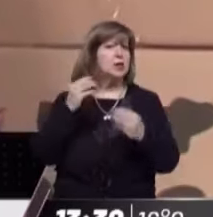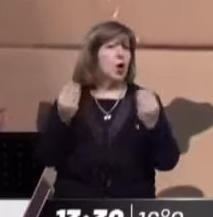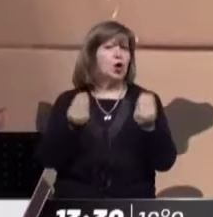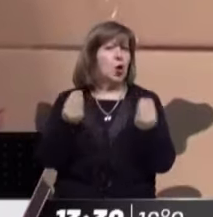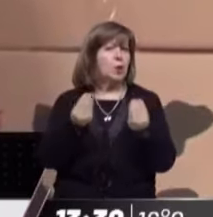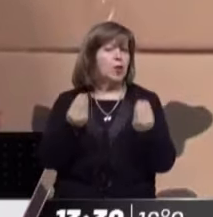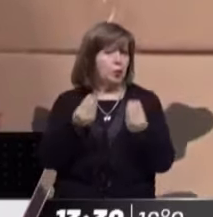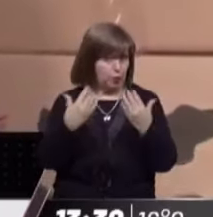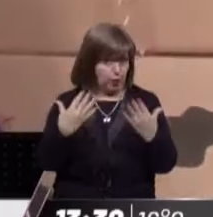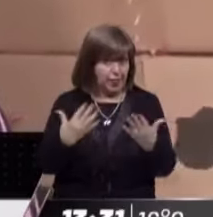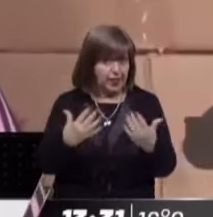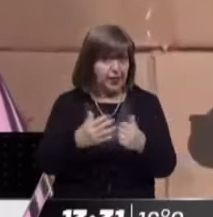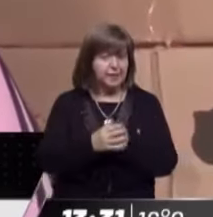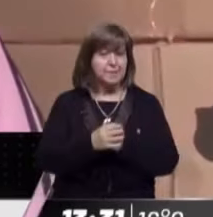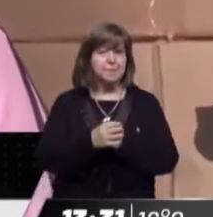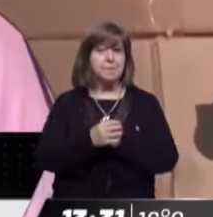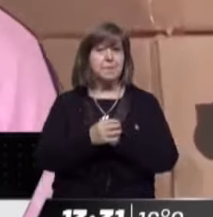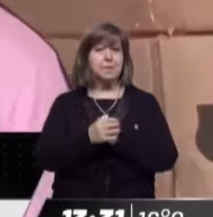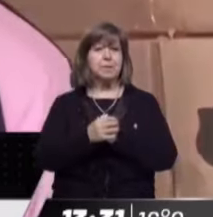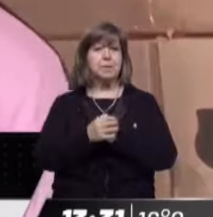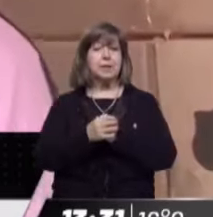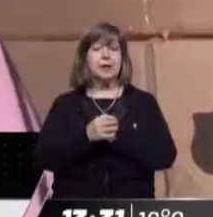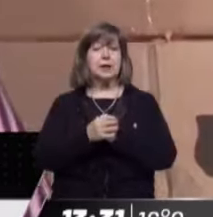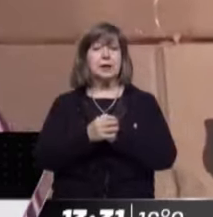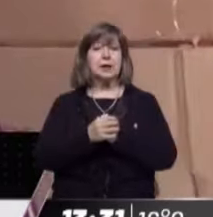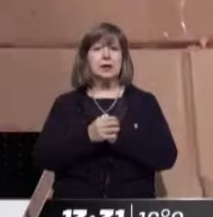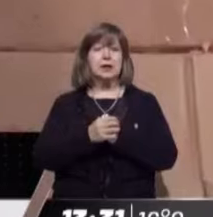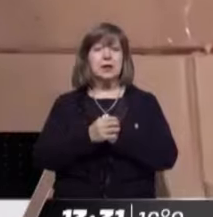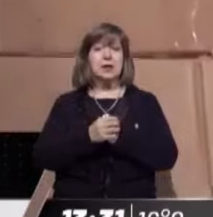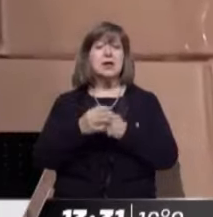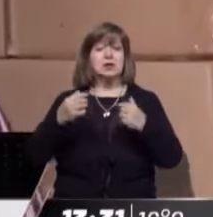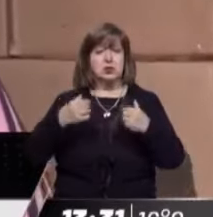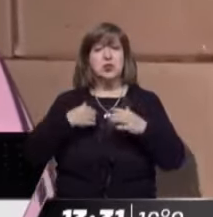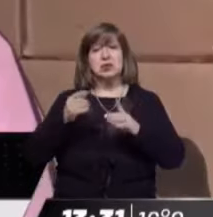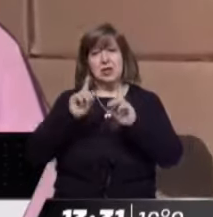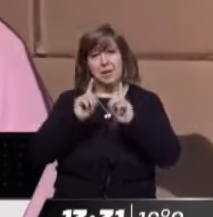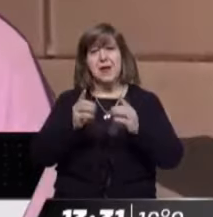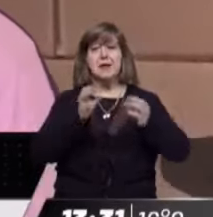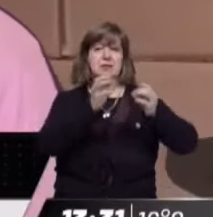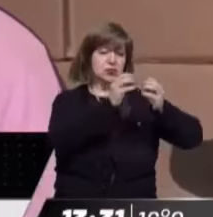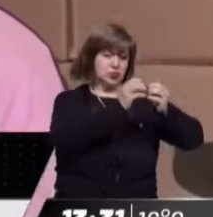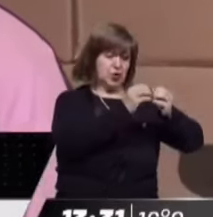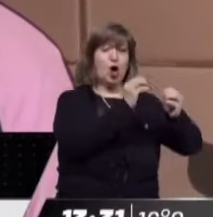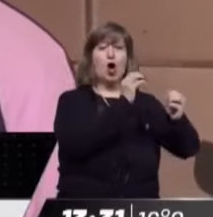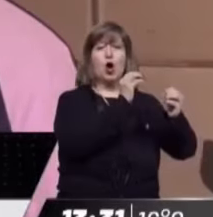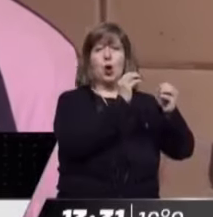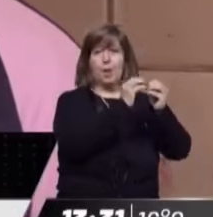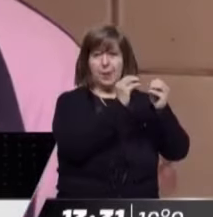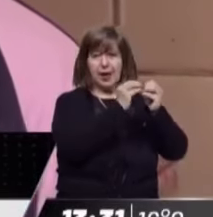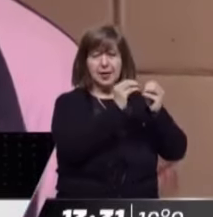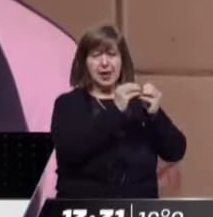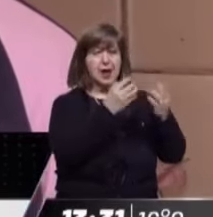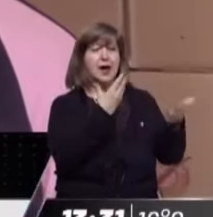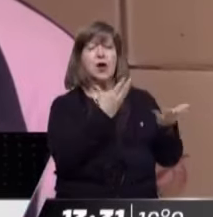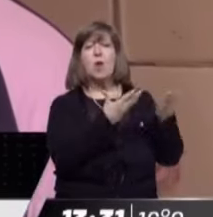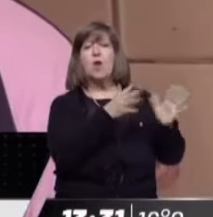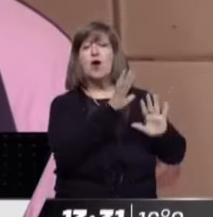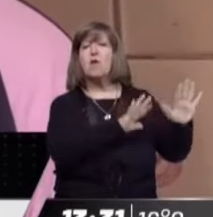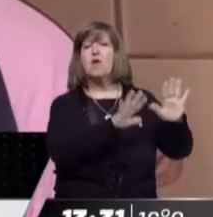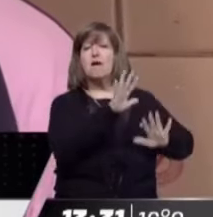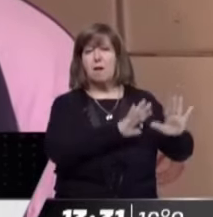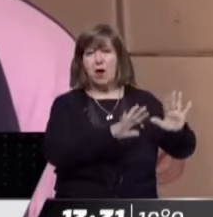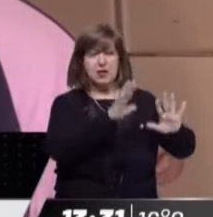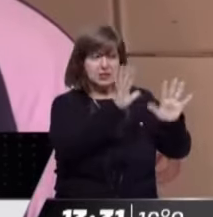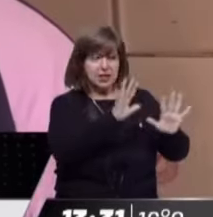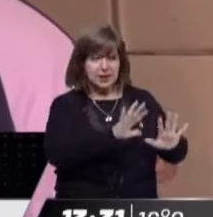esa situación Mira la verdad que lo estuvimos hablando hace un ratito con con las chicas eh